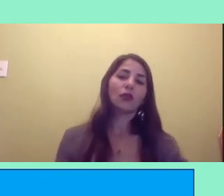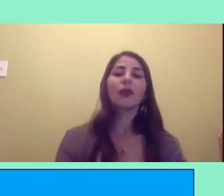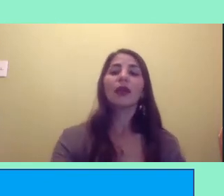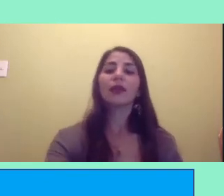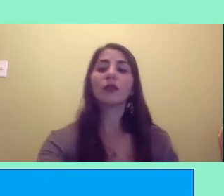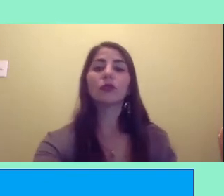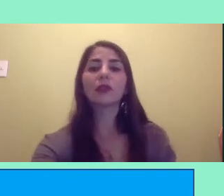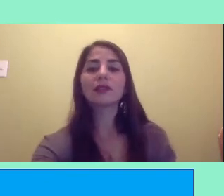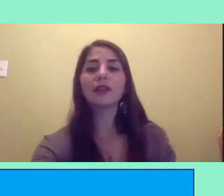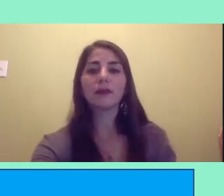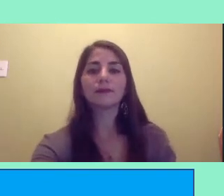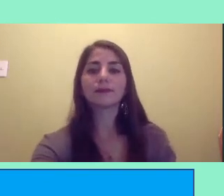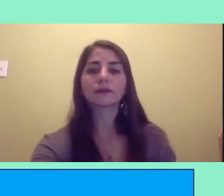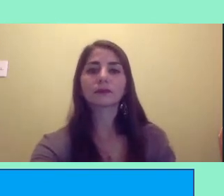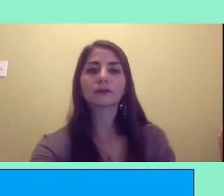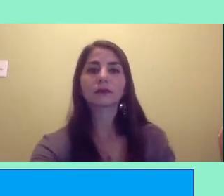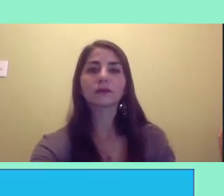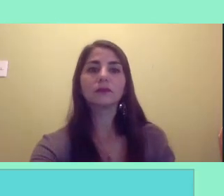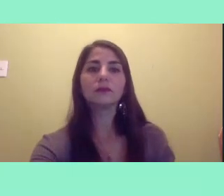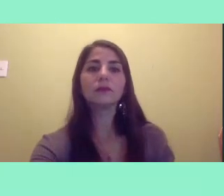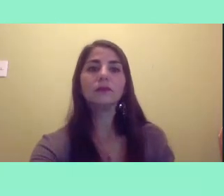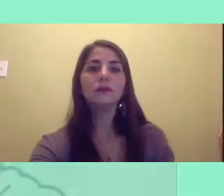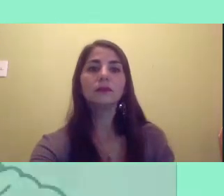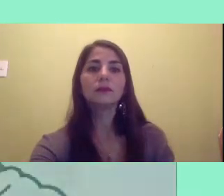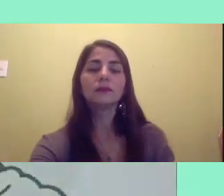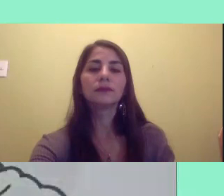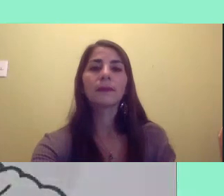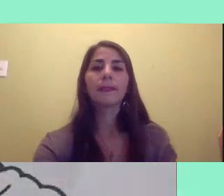porque si no, ejecuto la seña.